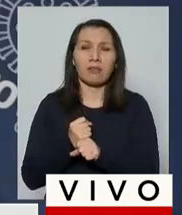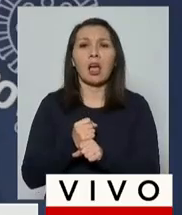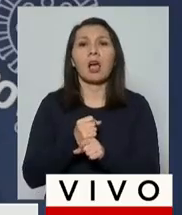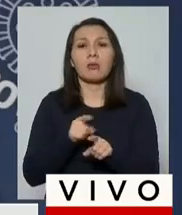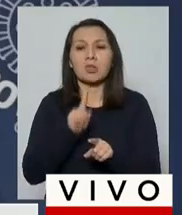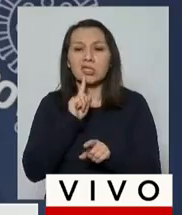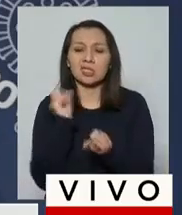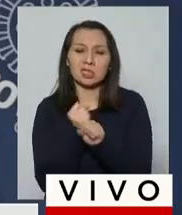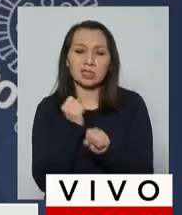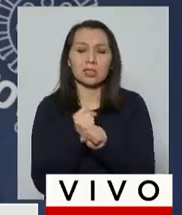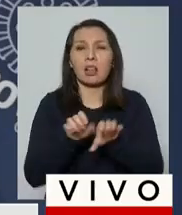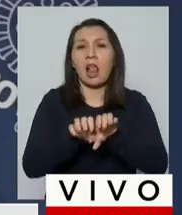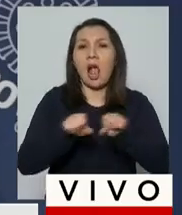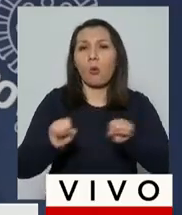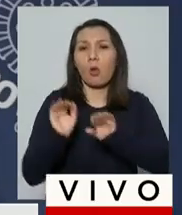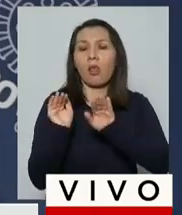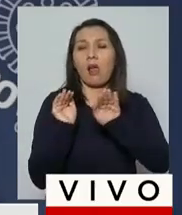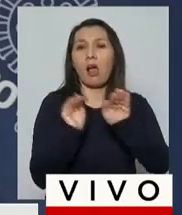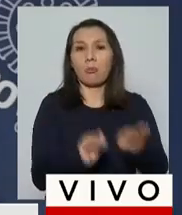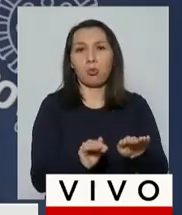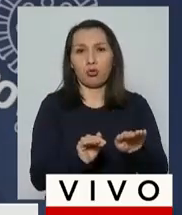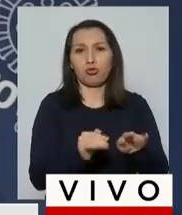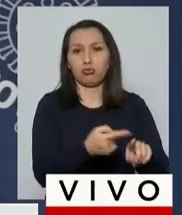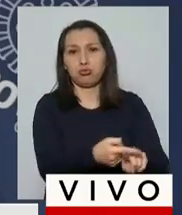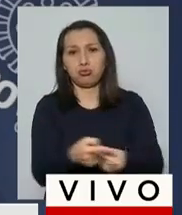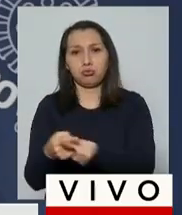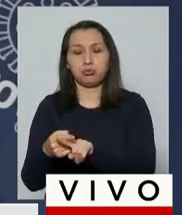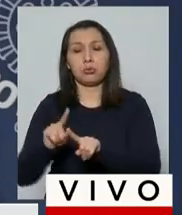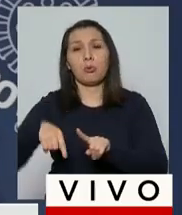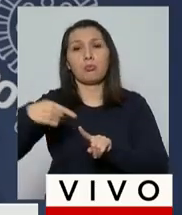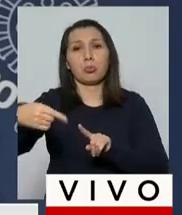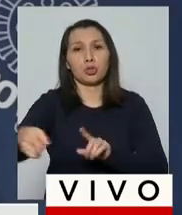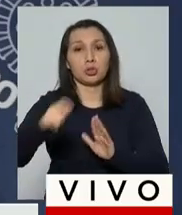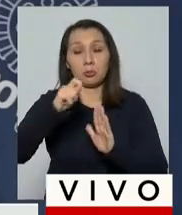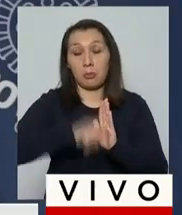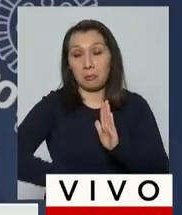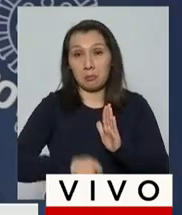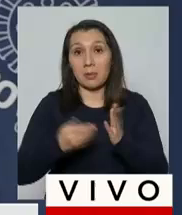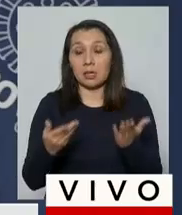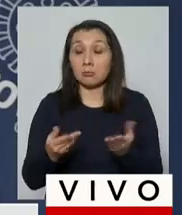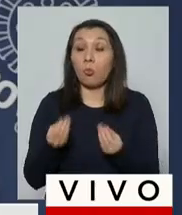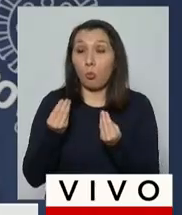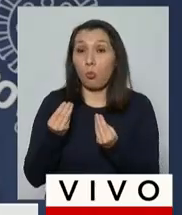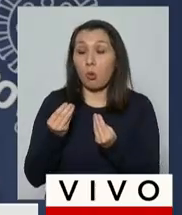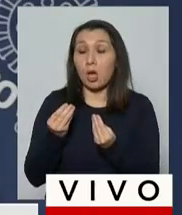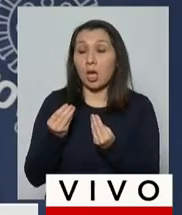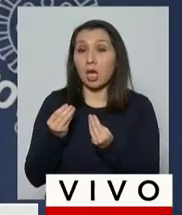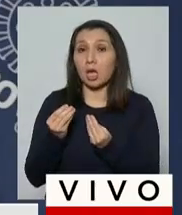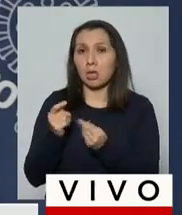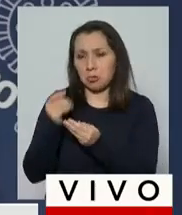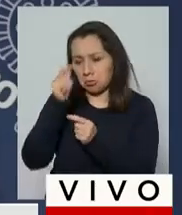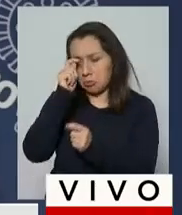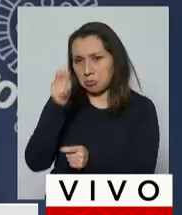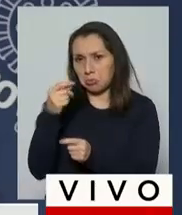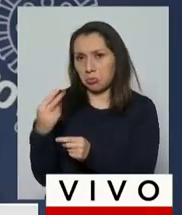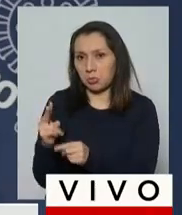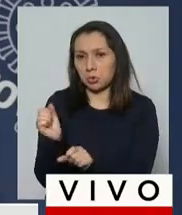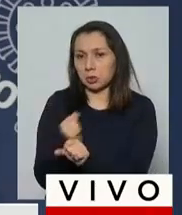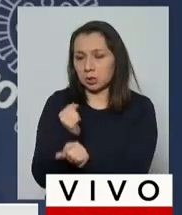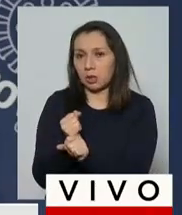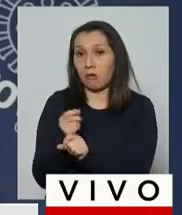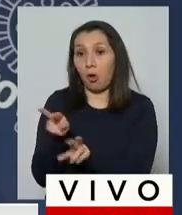un acuerdo de apoyo social para los próximos meses. Valoramos mucho